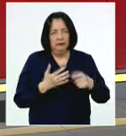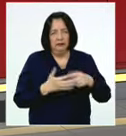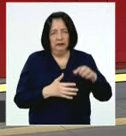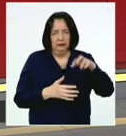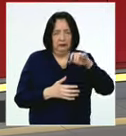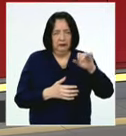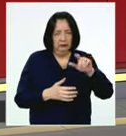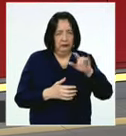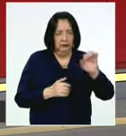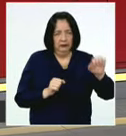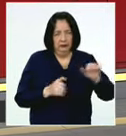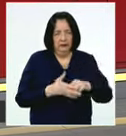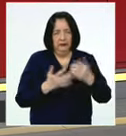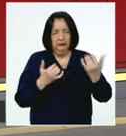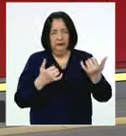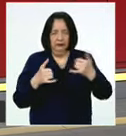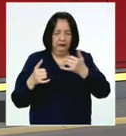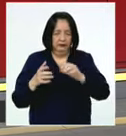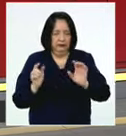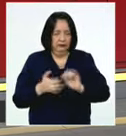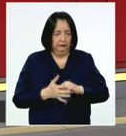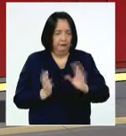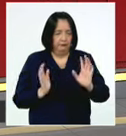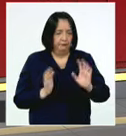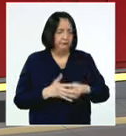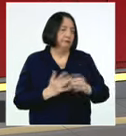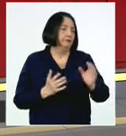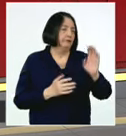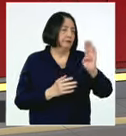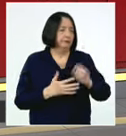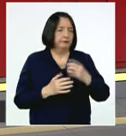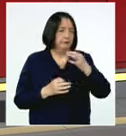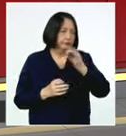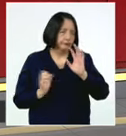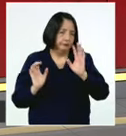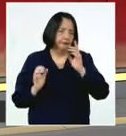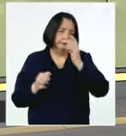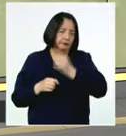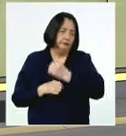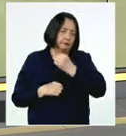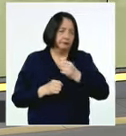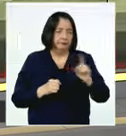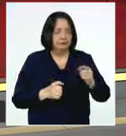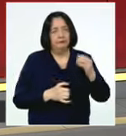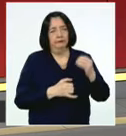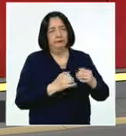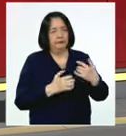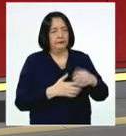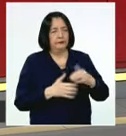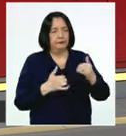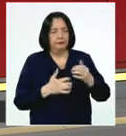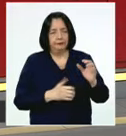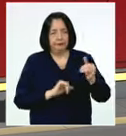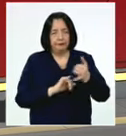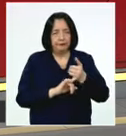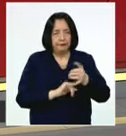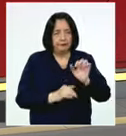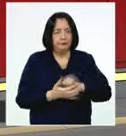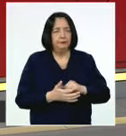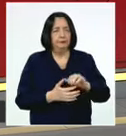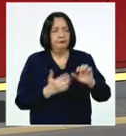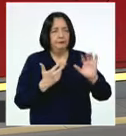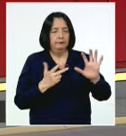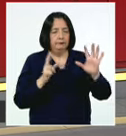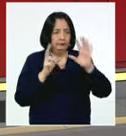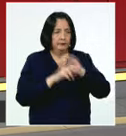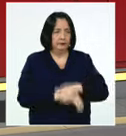funcionar también ante un equipo como Brasil, que siempre es candidato, pero es una final adelantada, sin duda partidazo que se va a jugar el día sábado a las